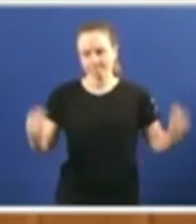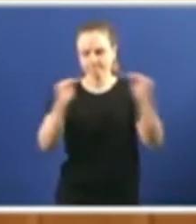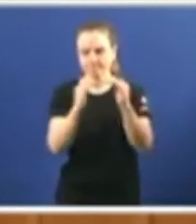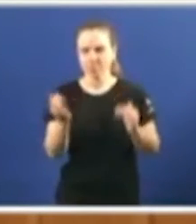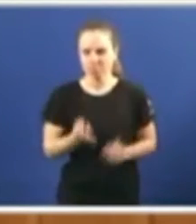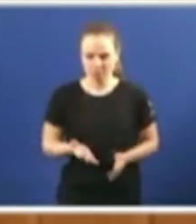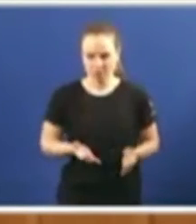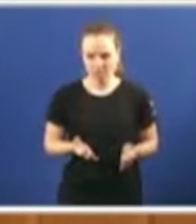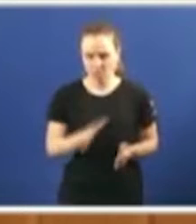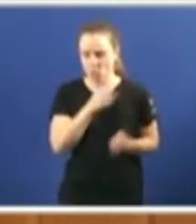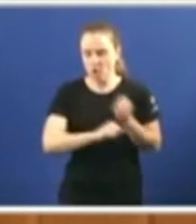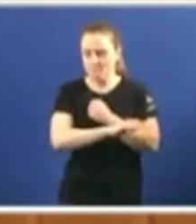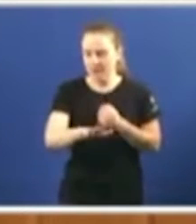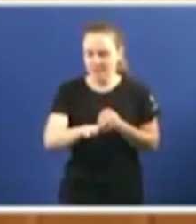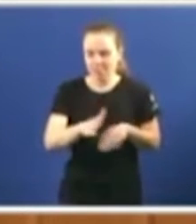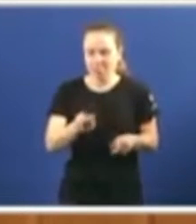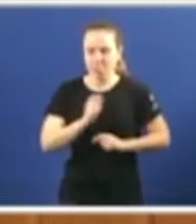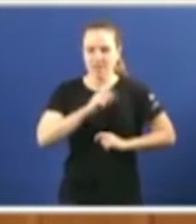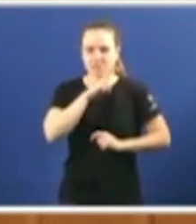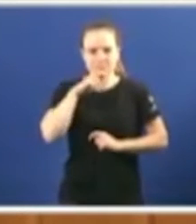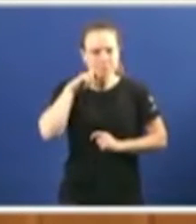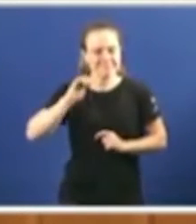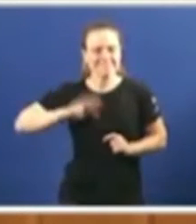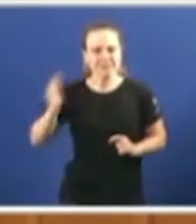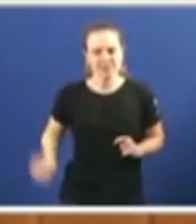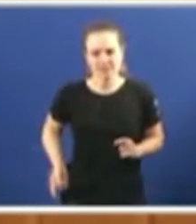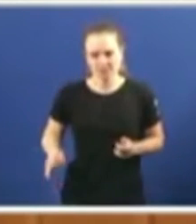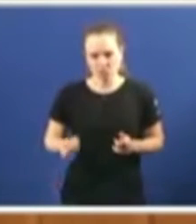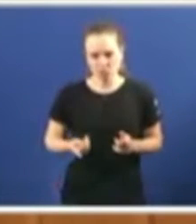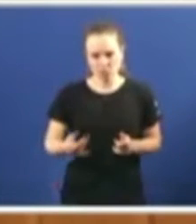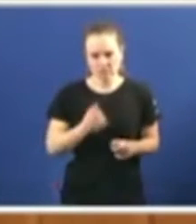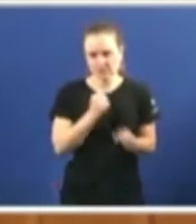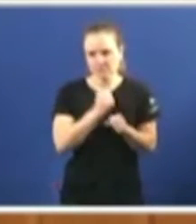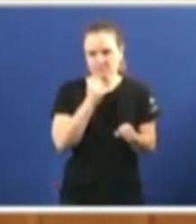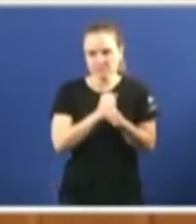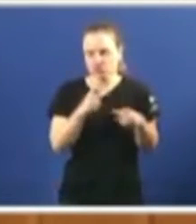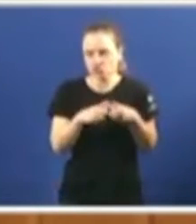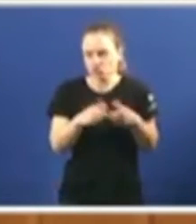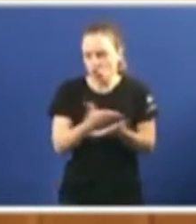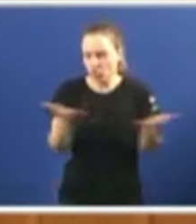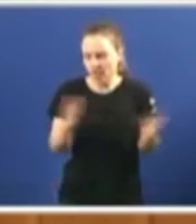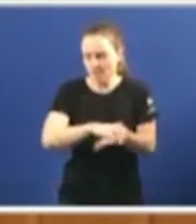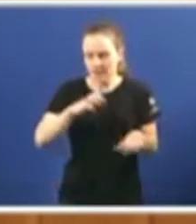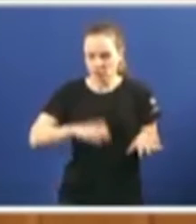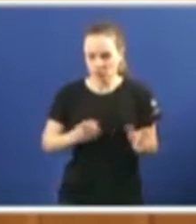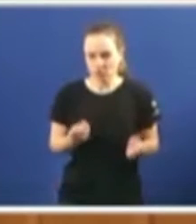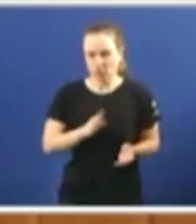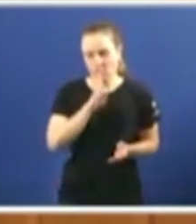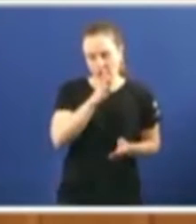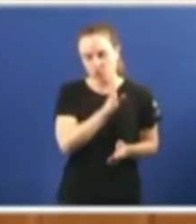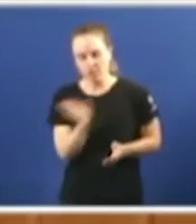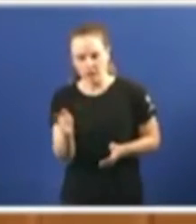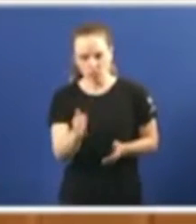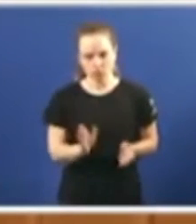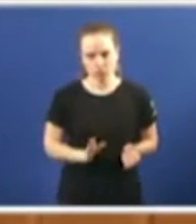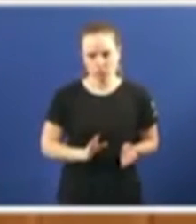inigualable na nosa terra e que dou acceso a todas as clases traballadoras e as maiorías sociais de toda a franxa litoral de xeito directo e indirecto. Polo